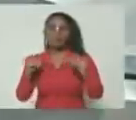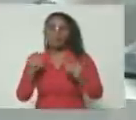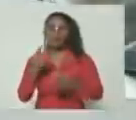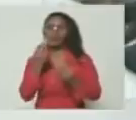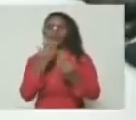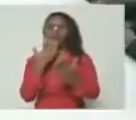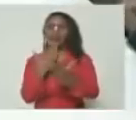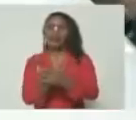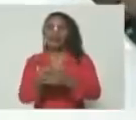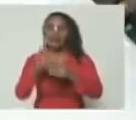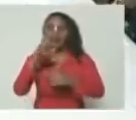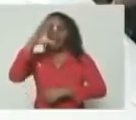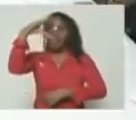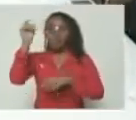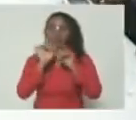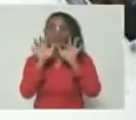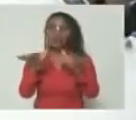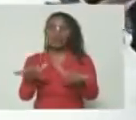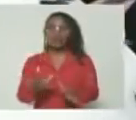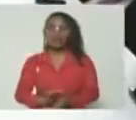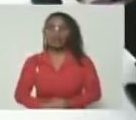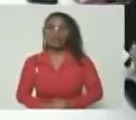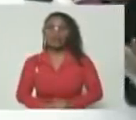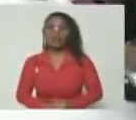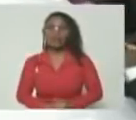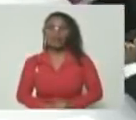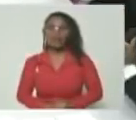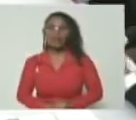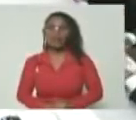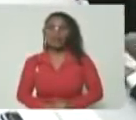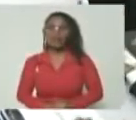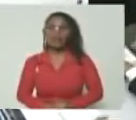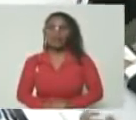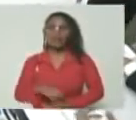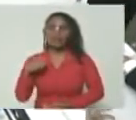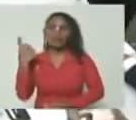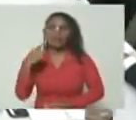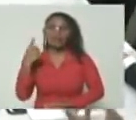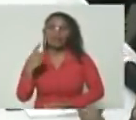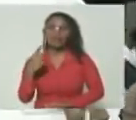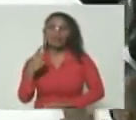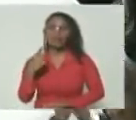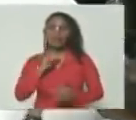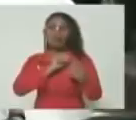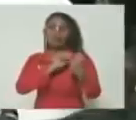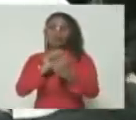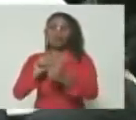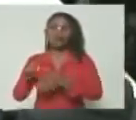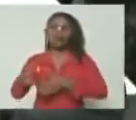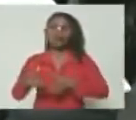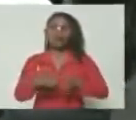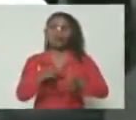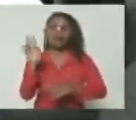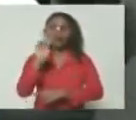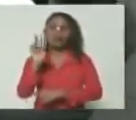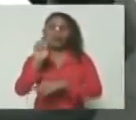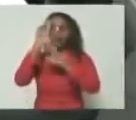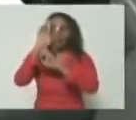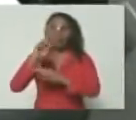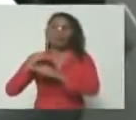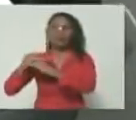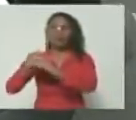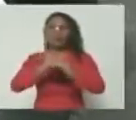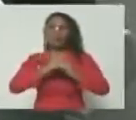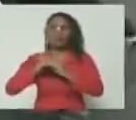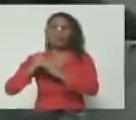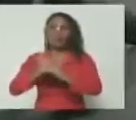Que Dios los bendiga, güey. Gracias. Solo el diálogo y la paz son el camino para Venezuela, el respeto y la tolerancia para defender